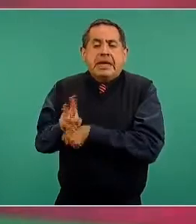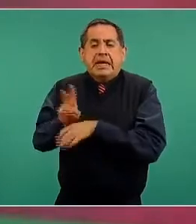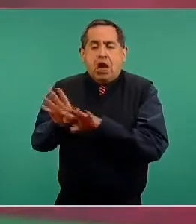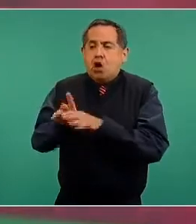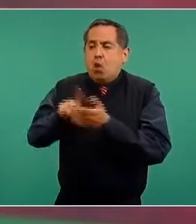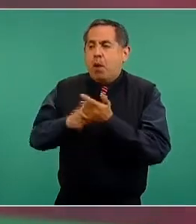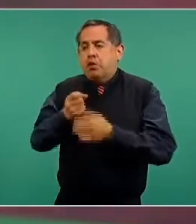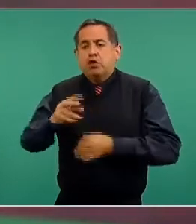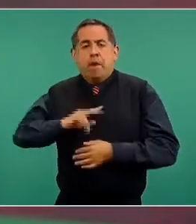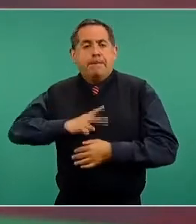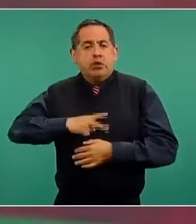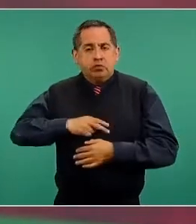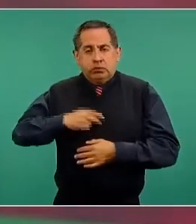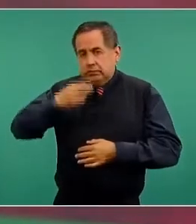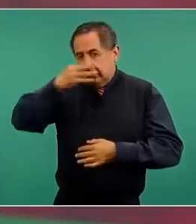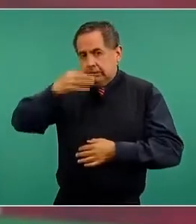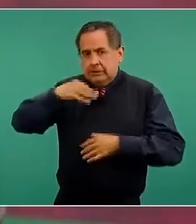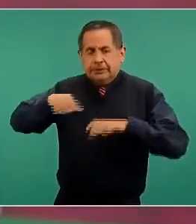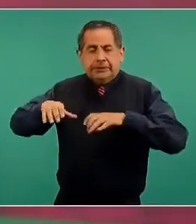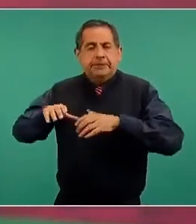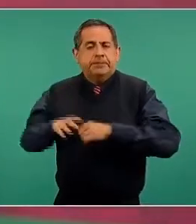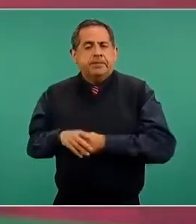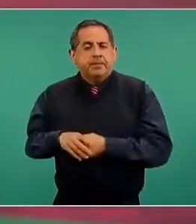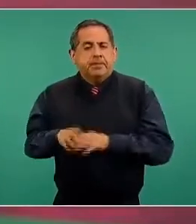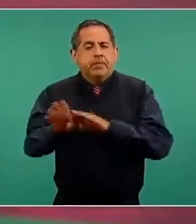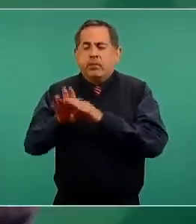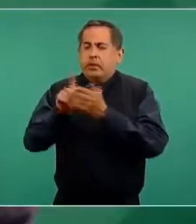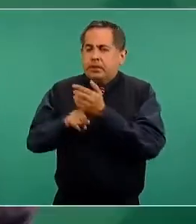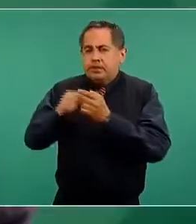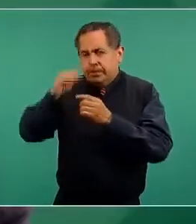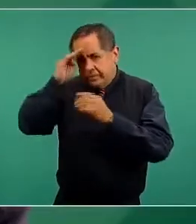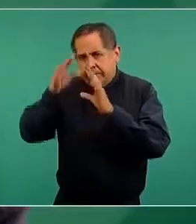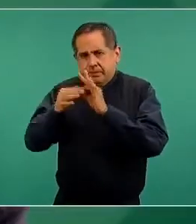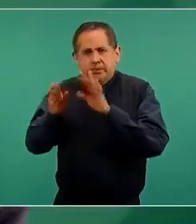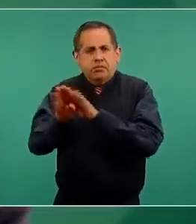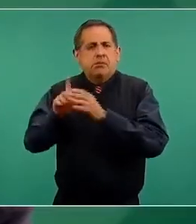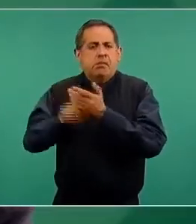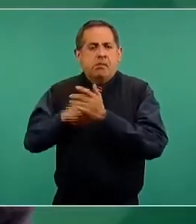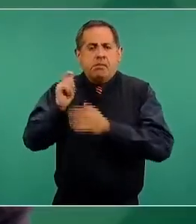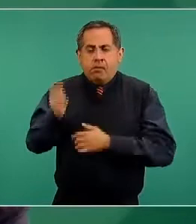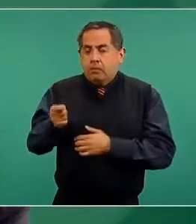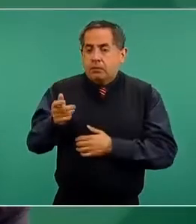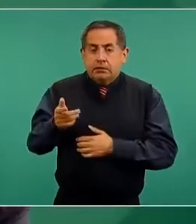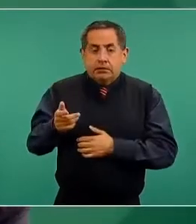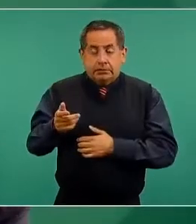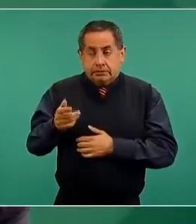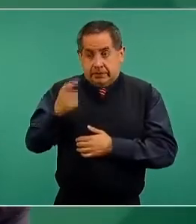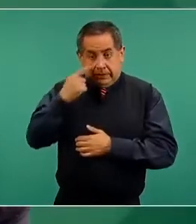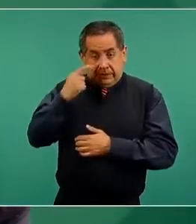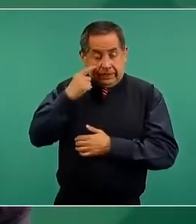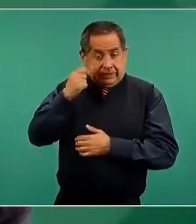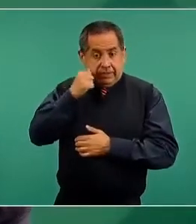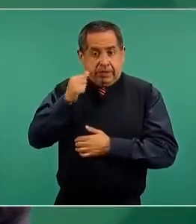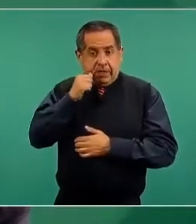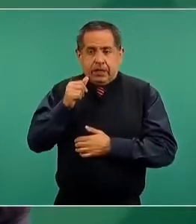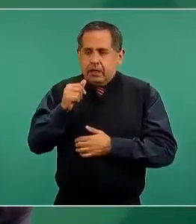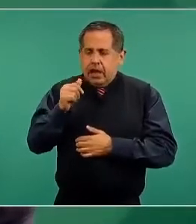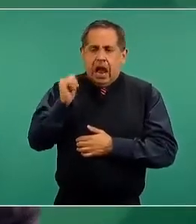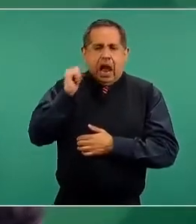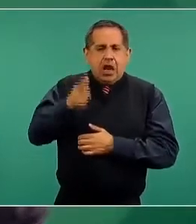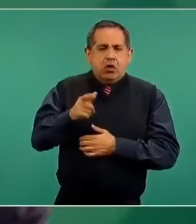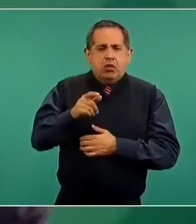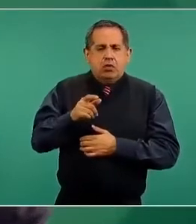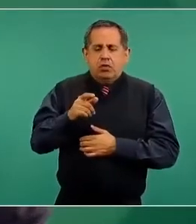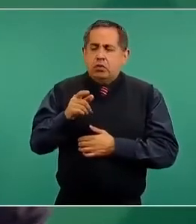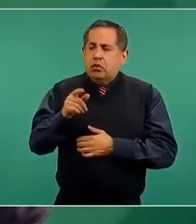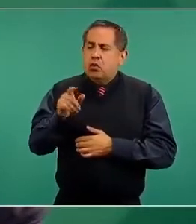respiratorios que considera que toda muestra biológica que se